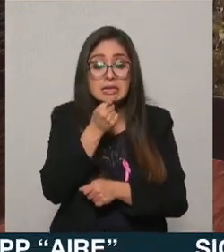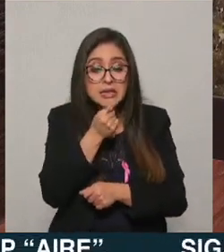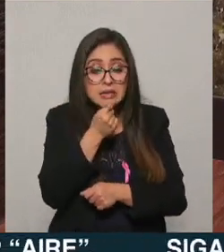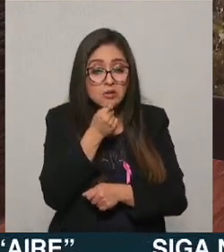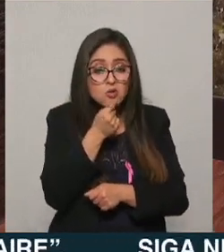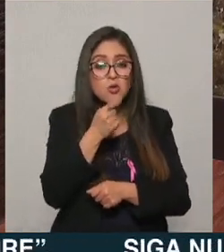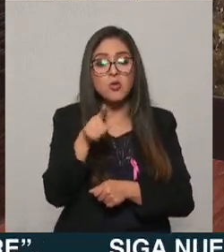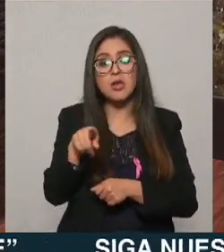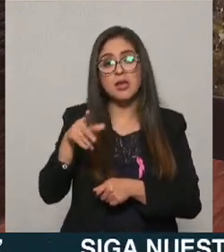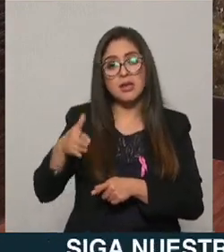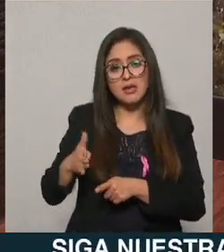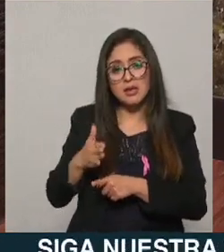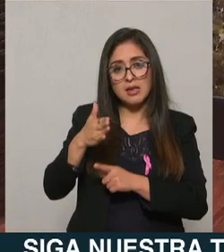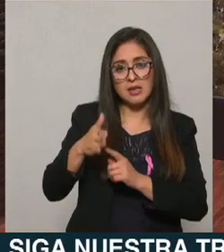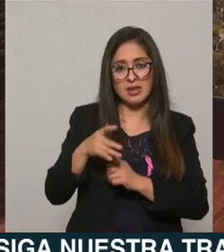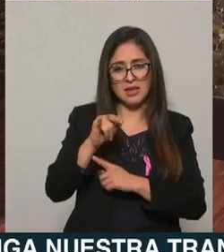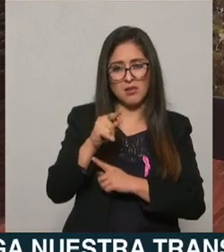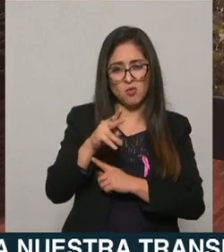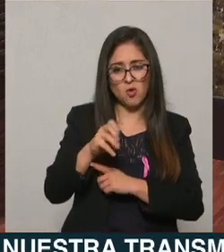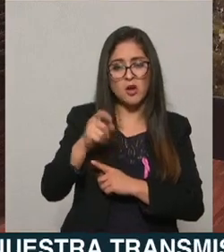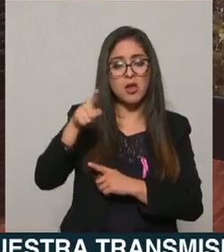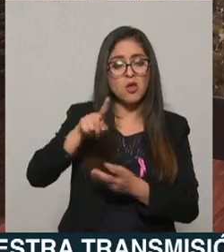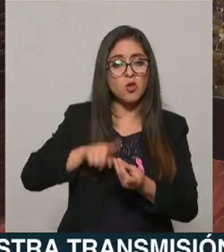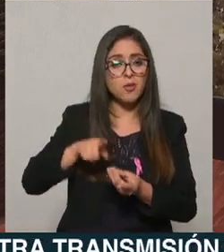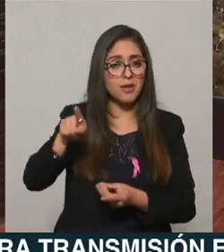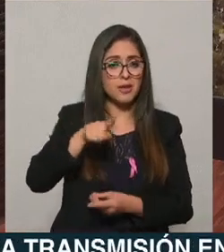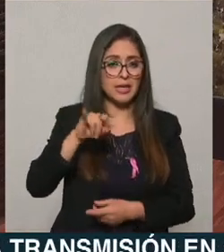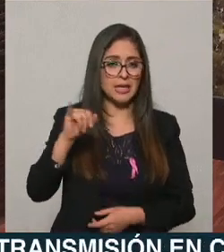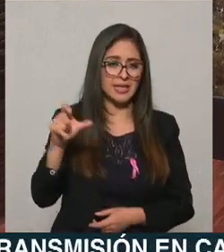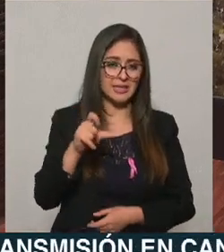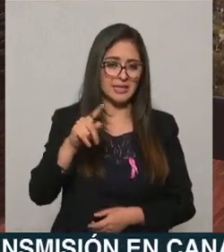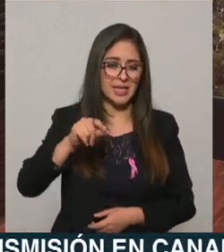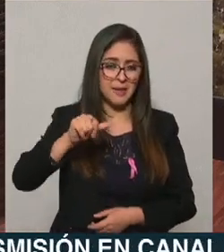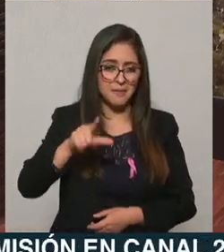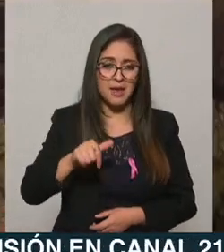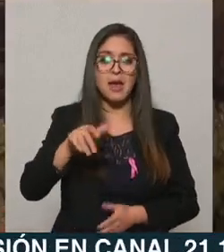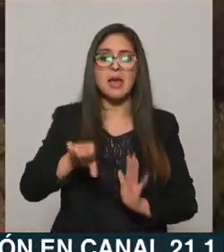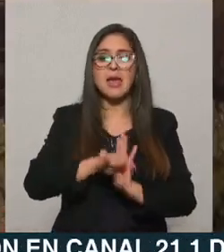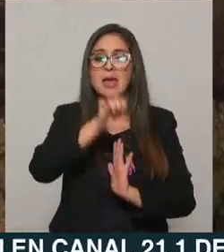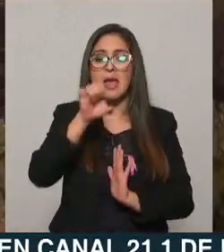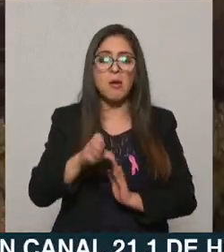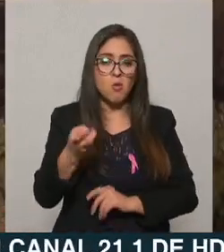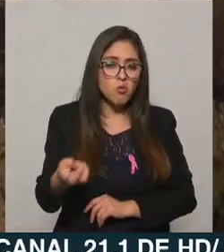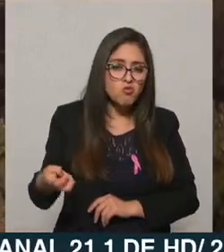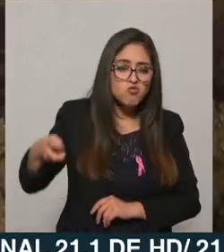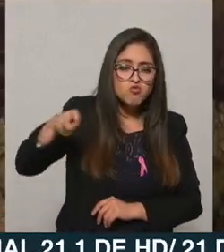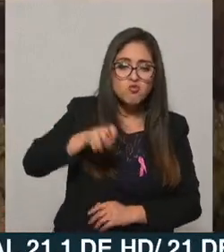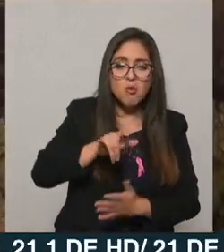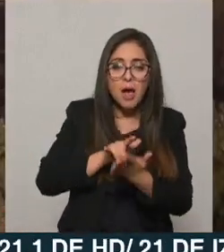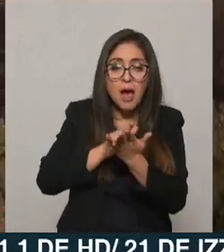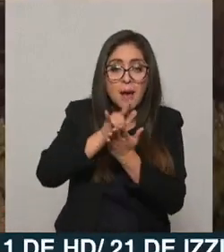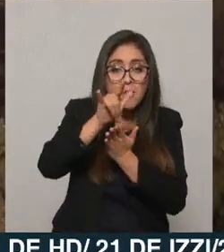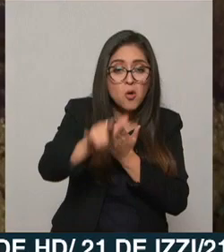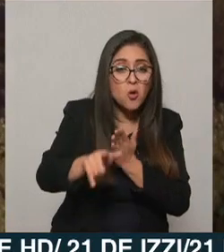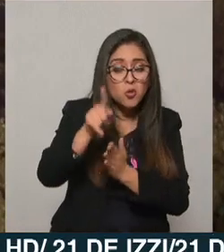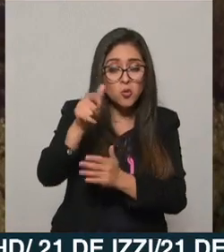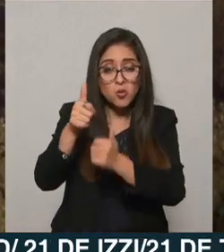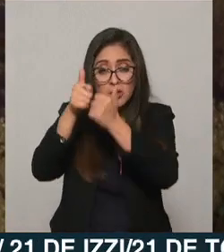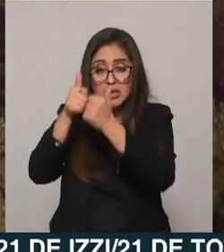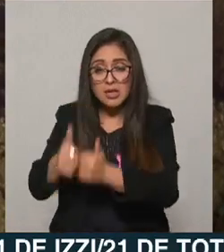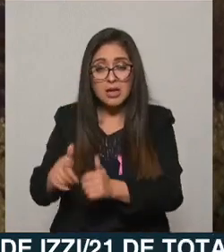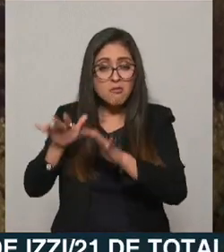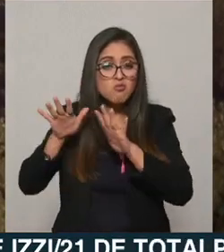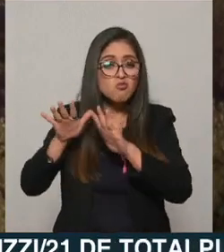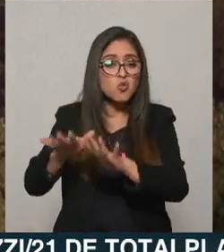en Zihuatanejo. Wow. Entonces, de entrada ya el hecho de subirte al avión, de saber que ibas a pasar un mes y cachito